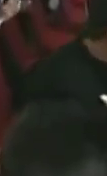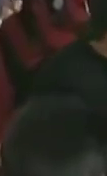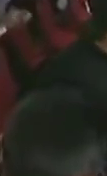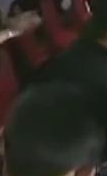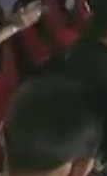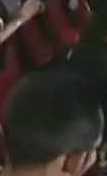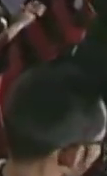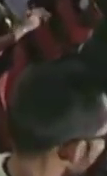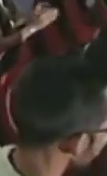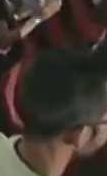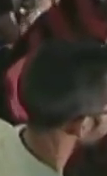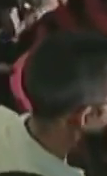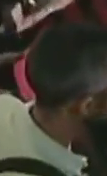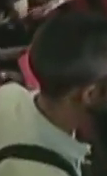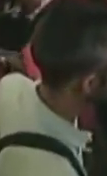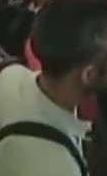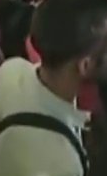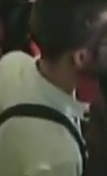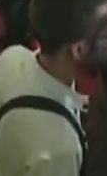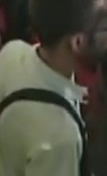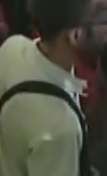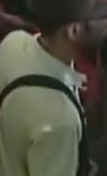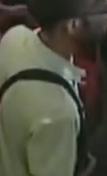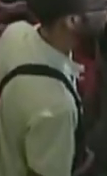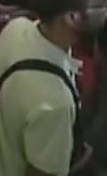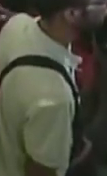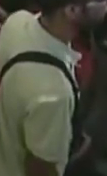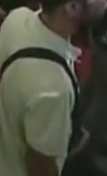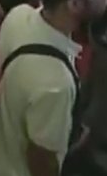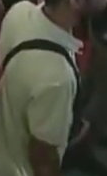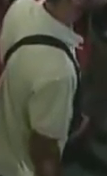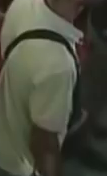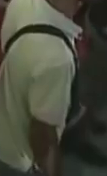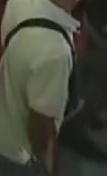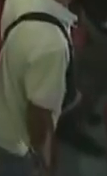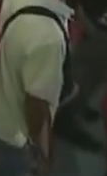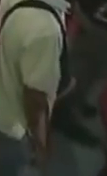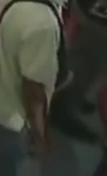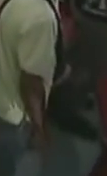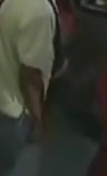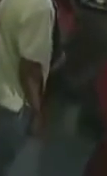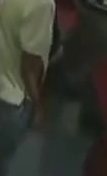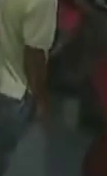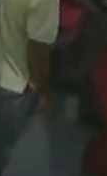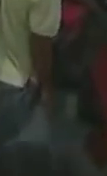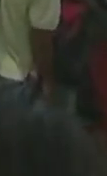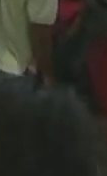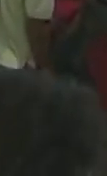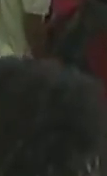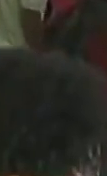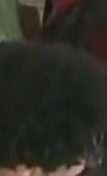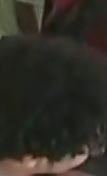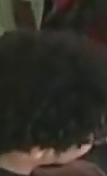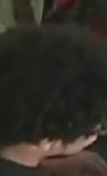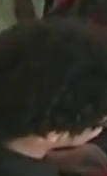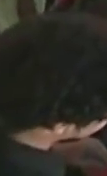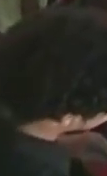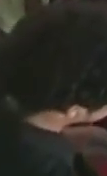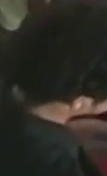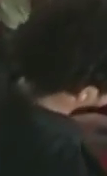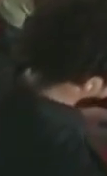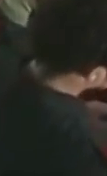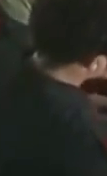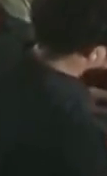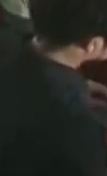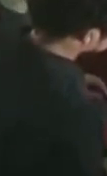También se encuentra presente Robexa Poleo, secretaria de la Juventud del Partido Socialista Unido de Venezuela, el ministro para la Educación,